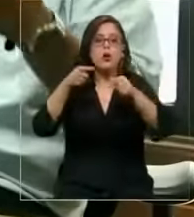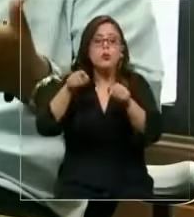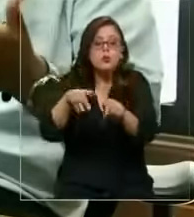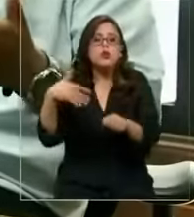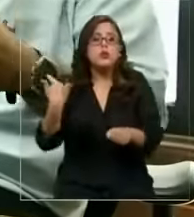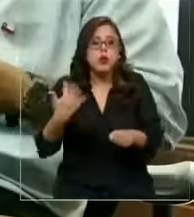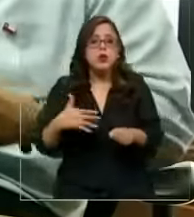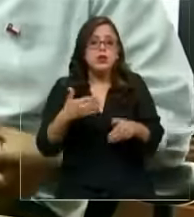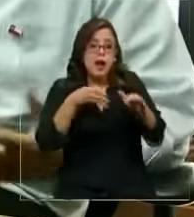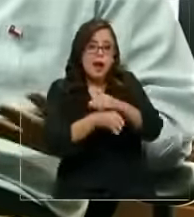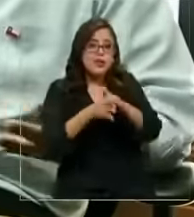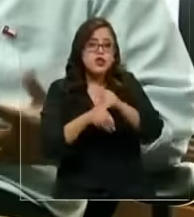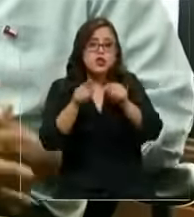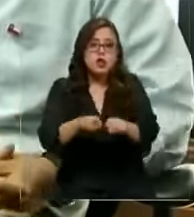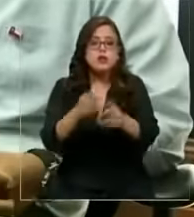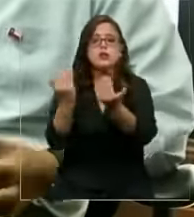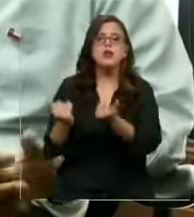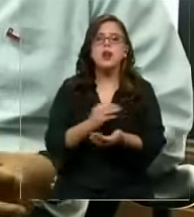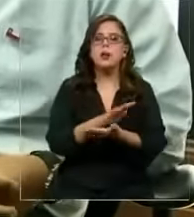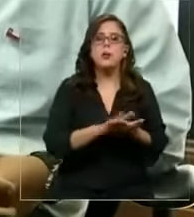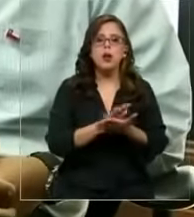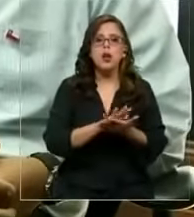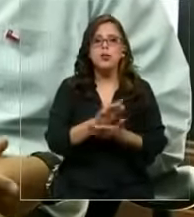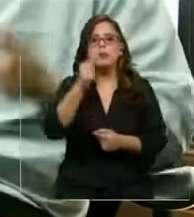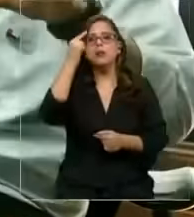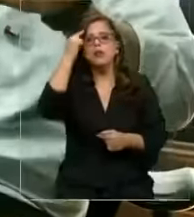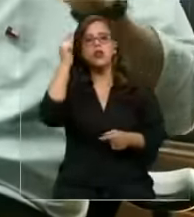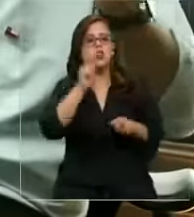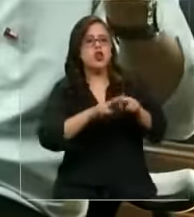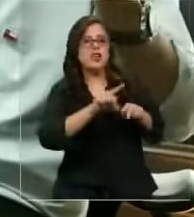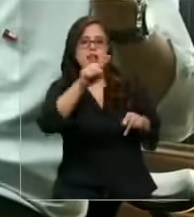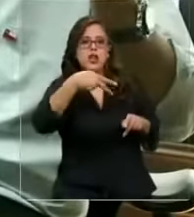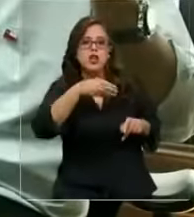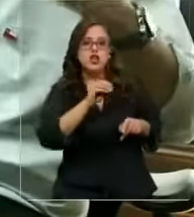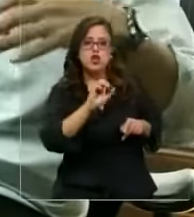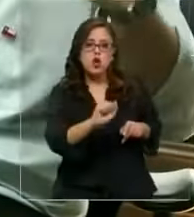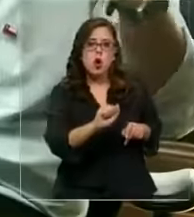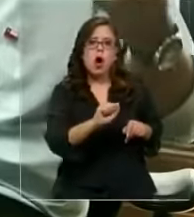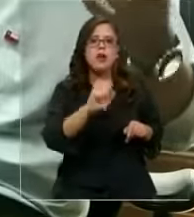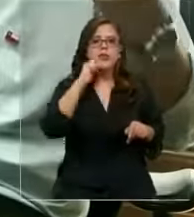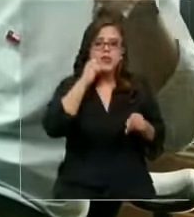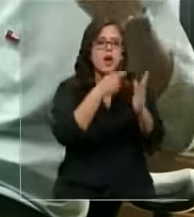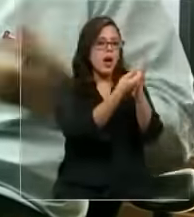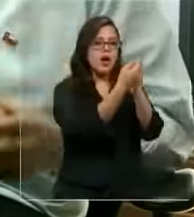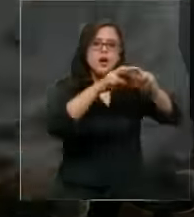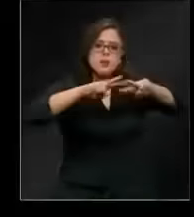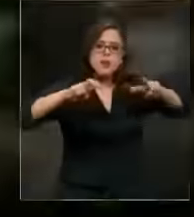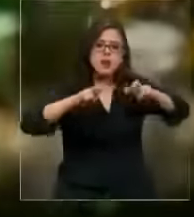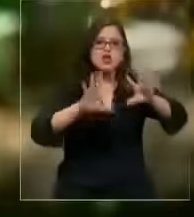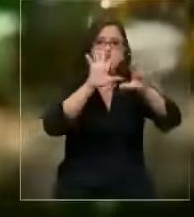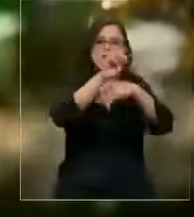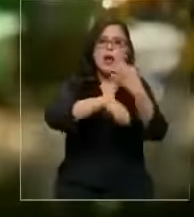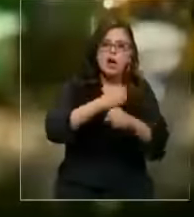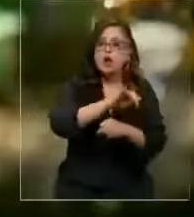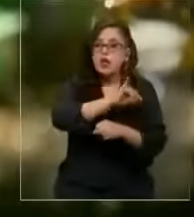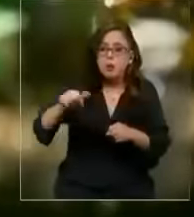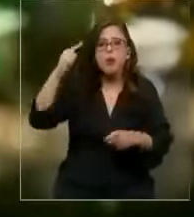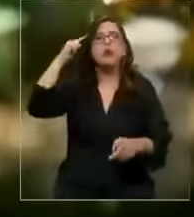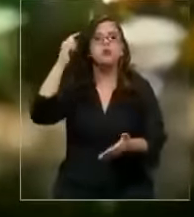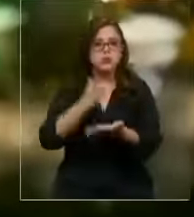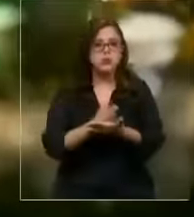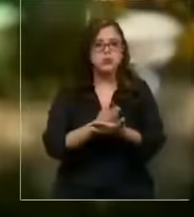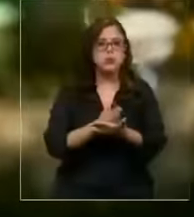de accesión, se requiere quizás, por ejemplo, mirar lo que hace el CHOA, de mirar esto por 10 años y después de los 10 años tomar la decisión. Isabel,